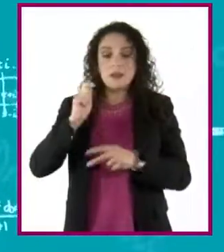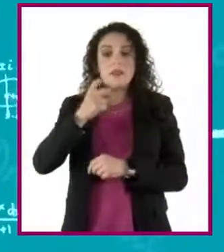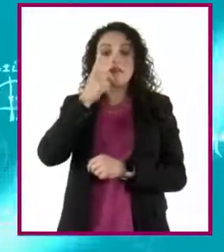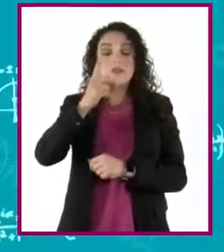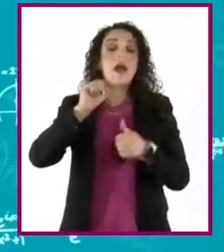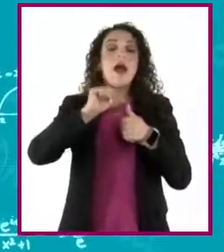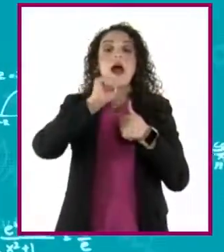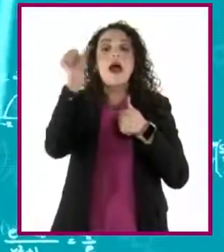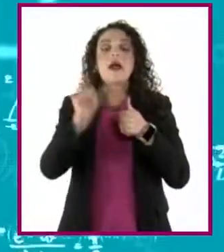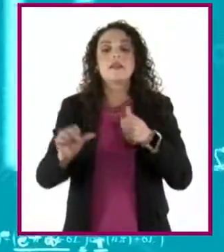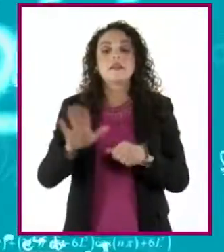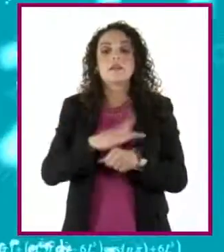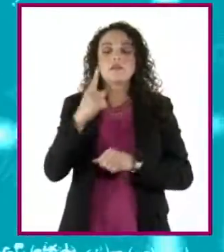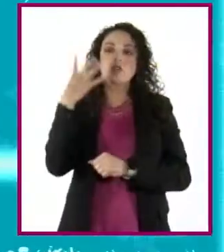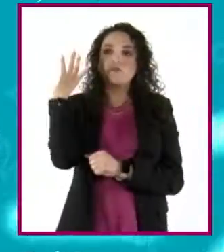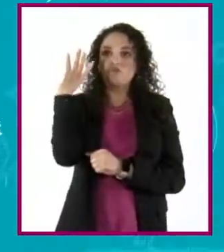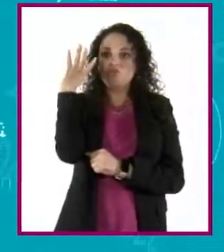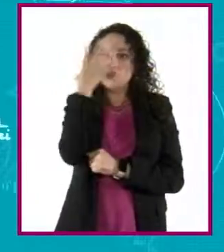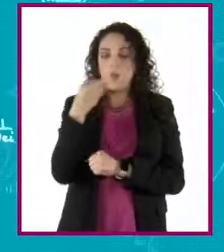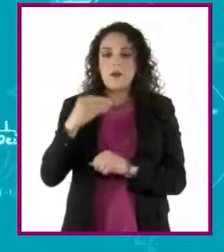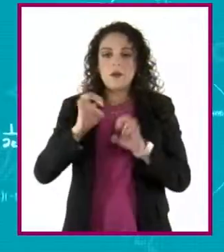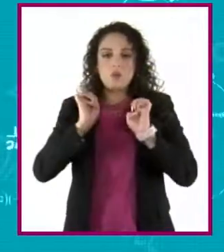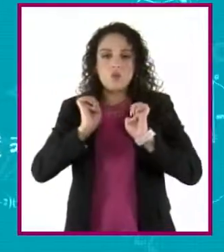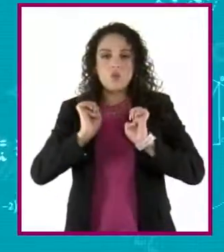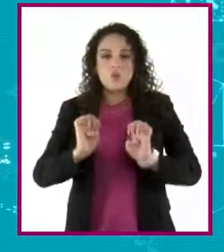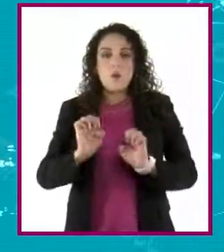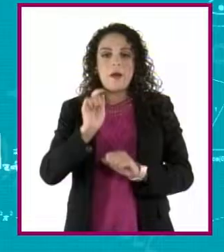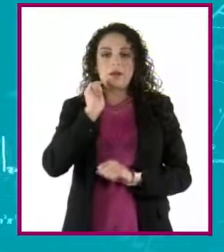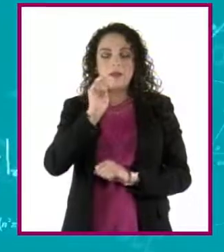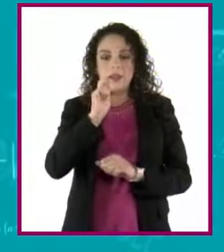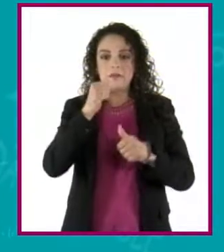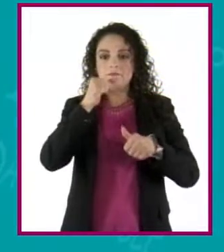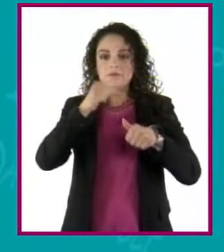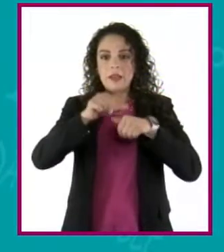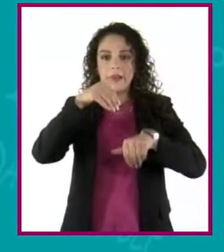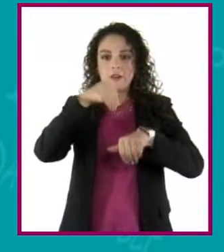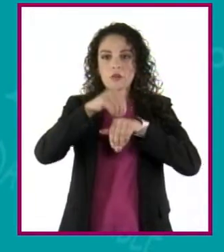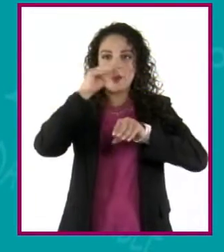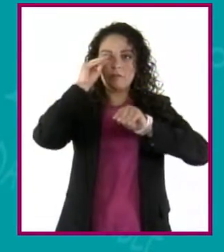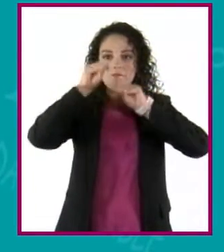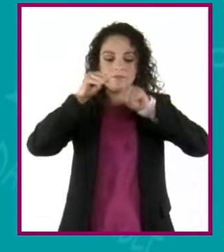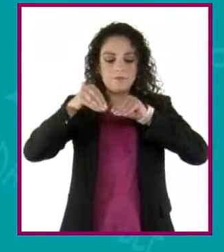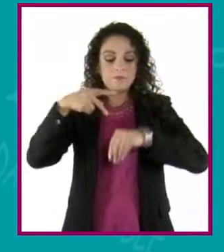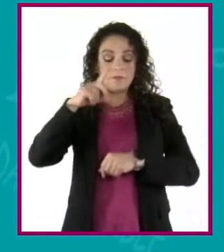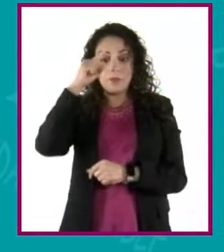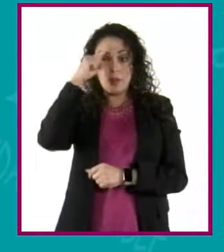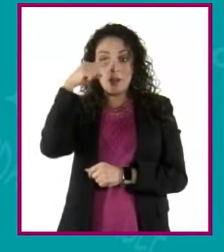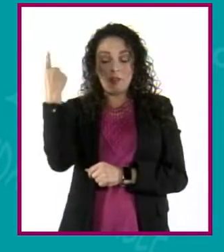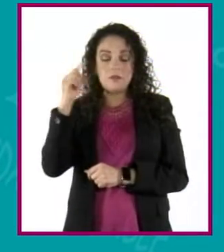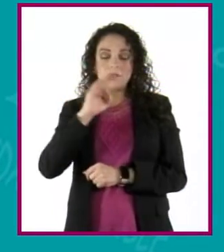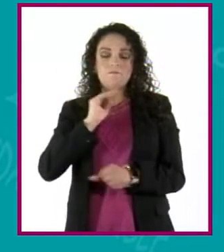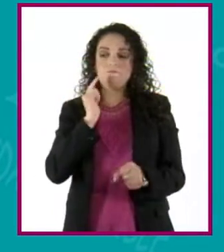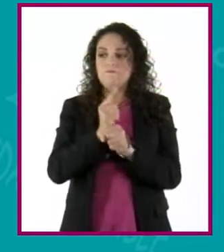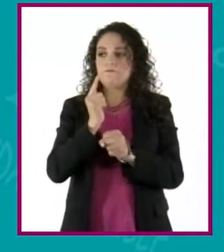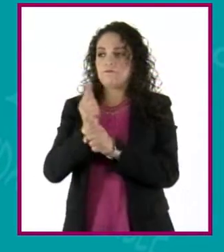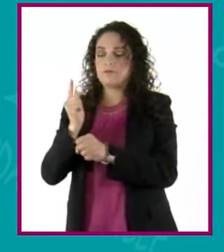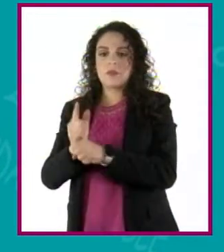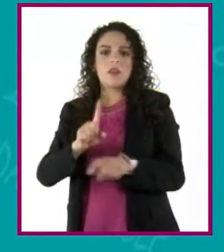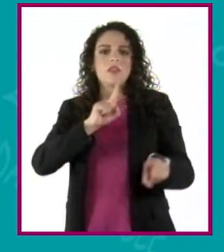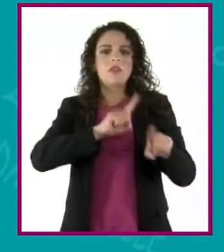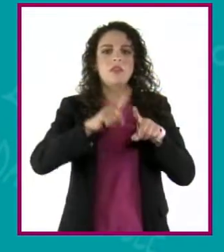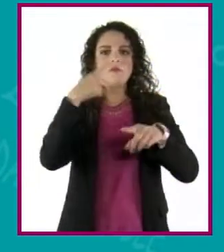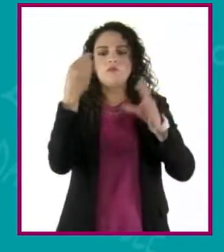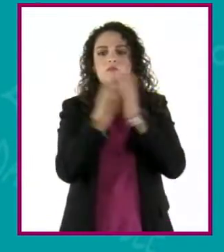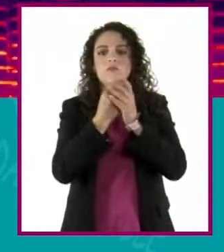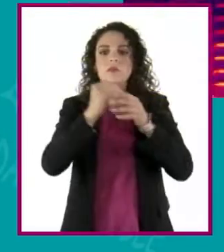arte debido a la belleza y a la elegancia de sus formulaciones, pero además se puede encontrar fácilmente su presencia en manifestaciones artísticas